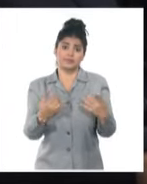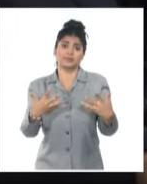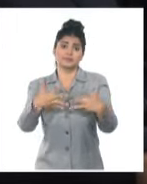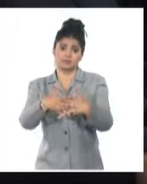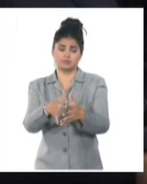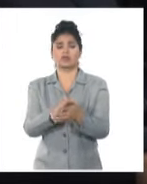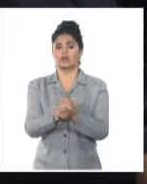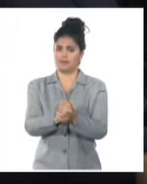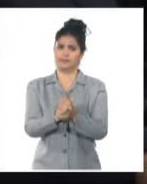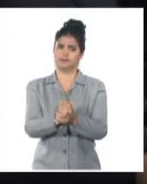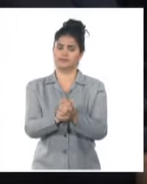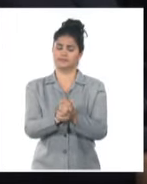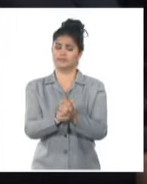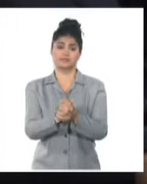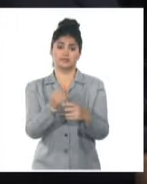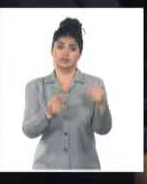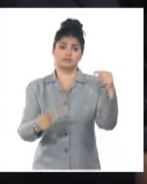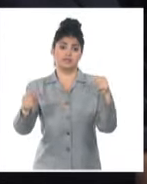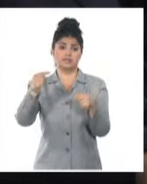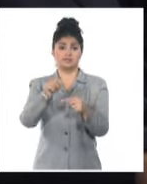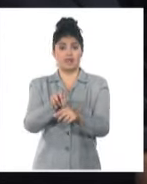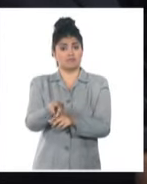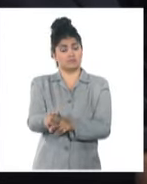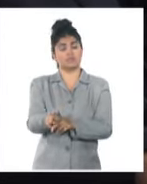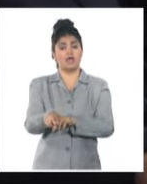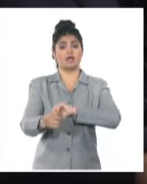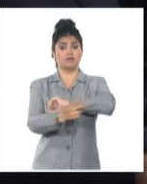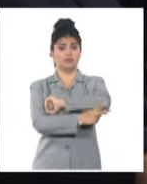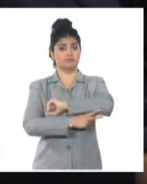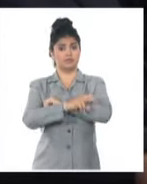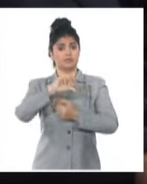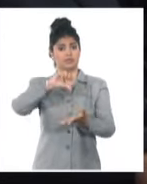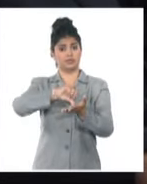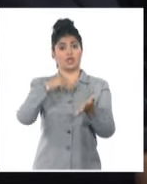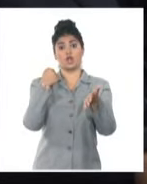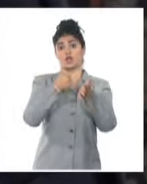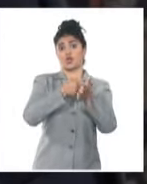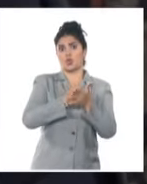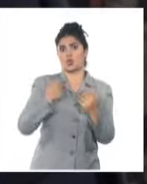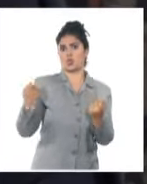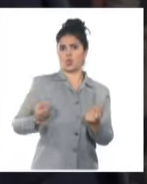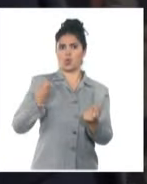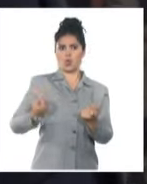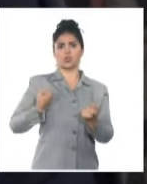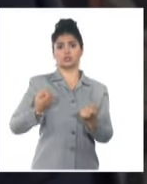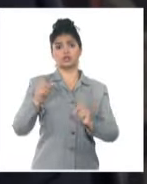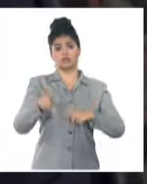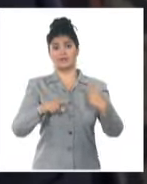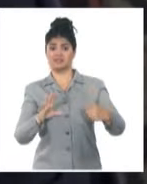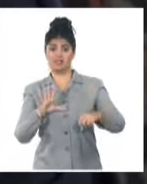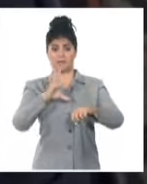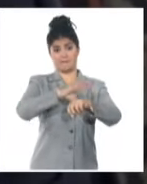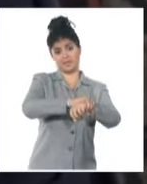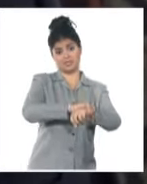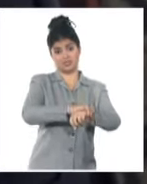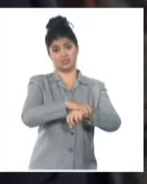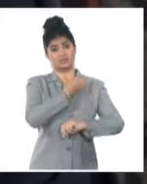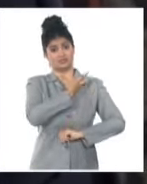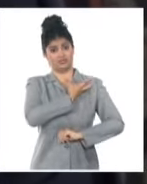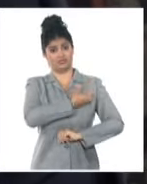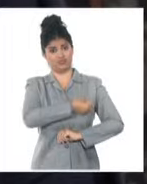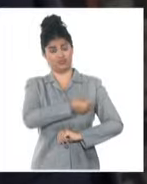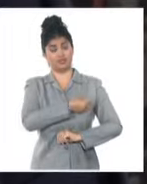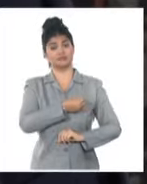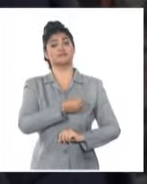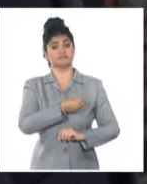de la Revolución Islámica de Irán es la lucha y el apoyo a los países que luchan contra la opresión. Y es algo en lo que siempre han